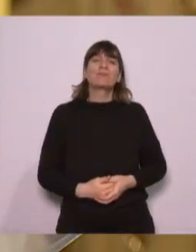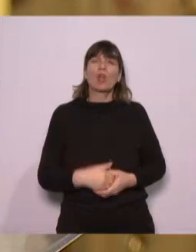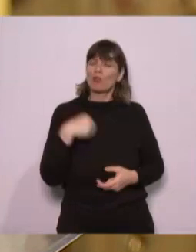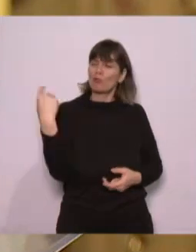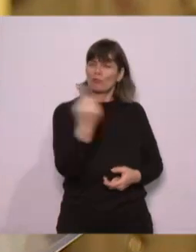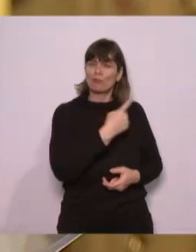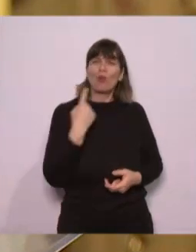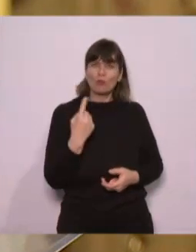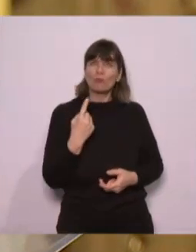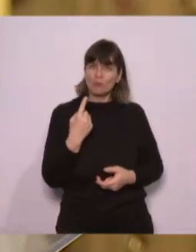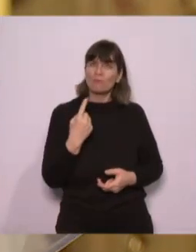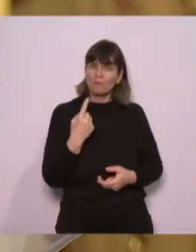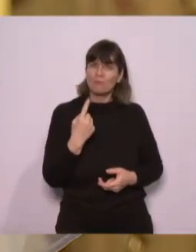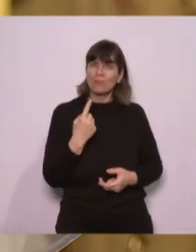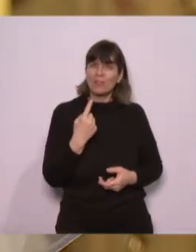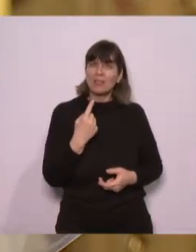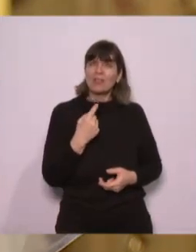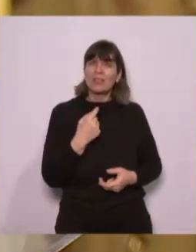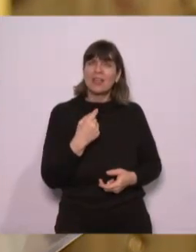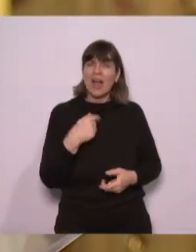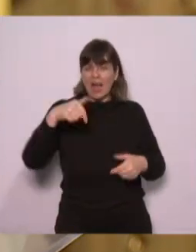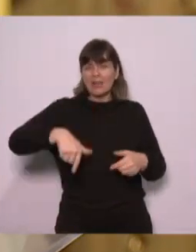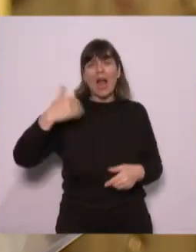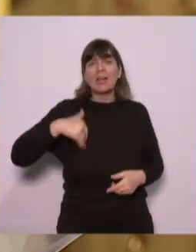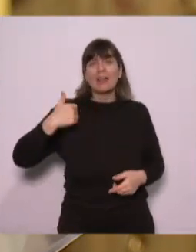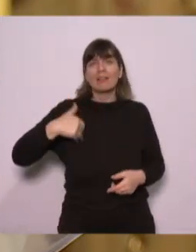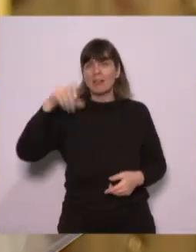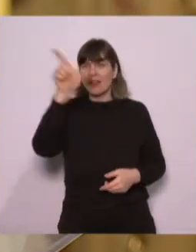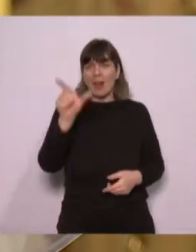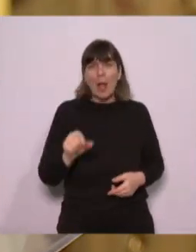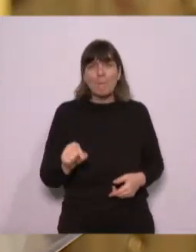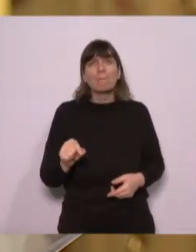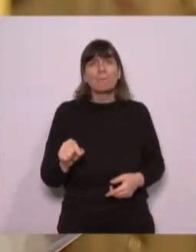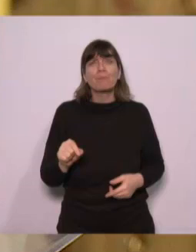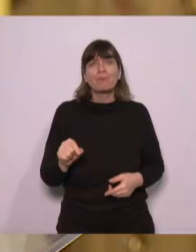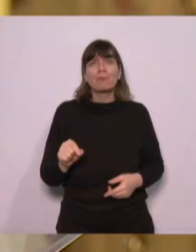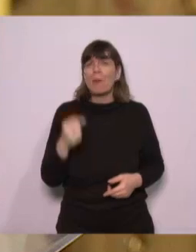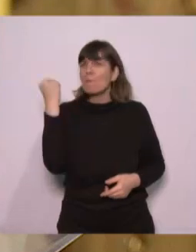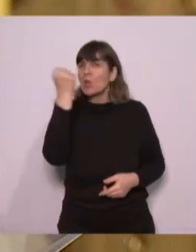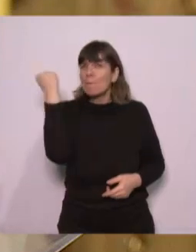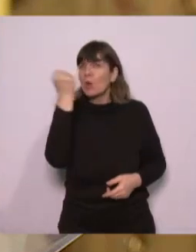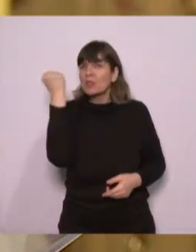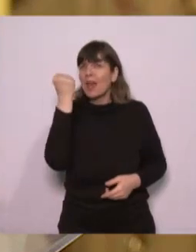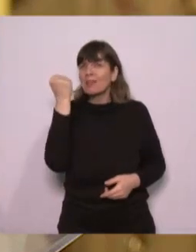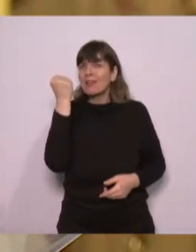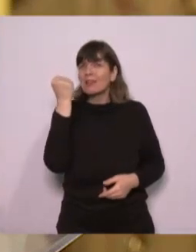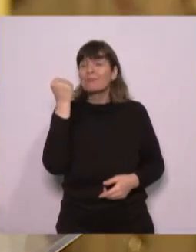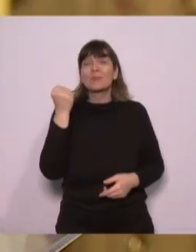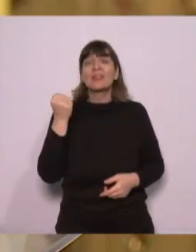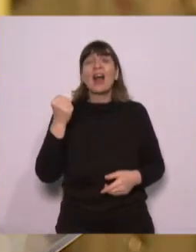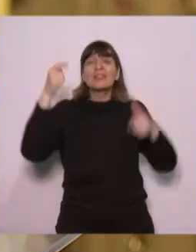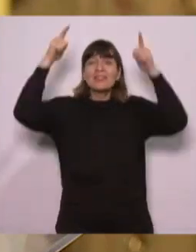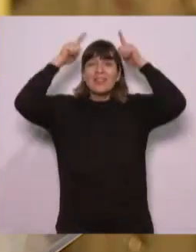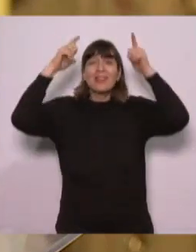Nosotros hemos intentado, ya que en Argentina es tan importante la devoción a San